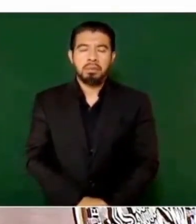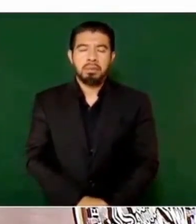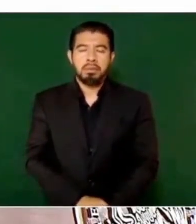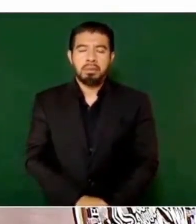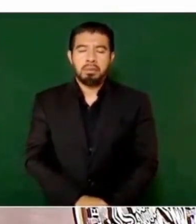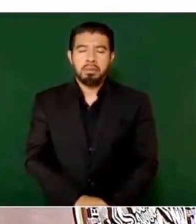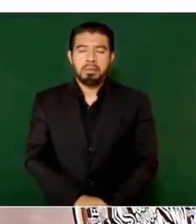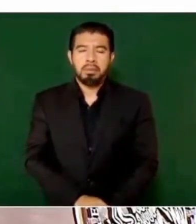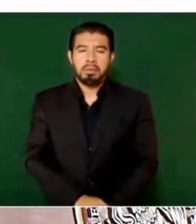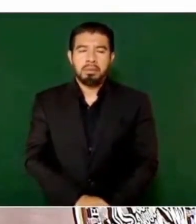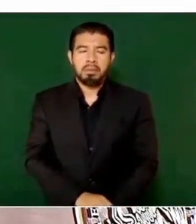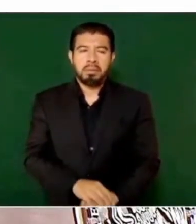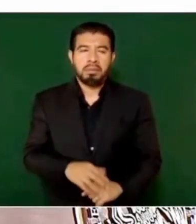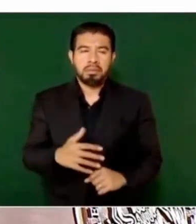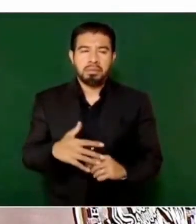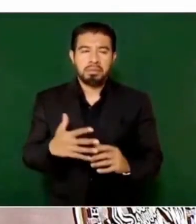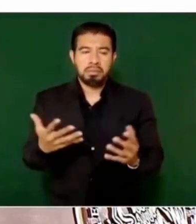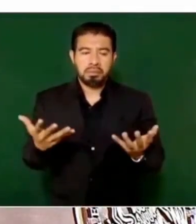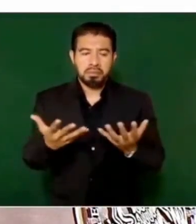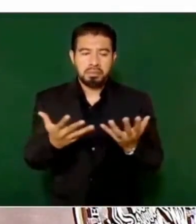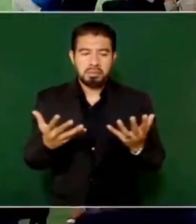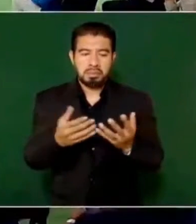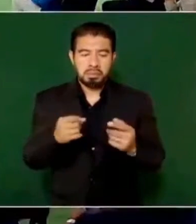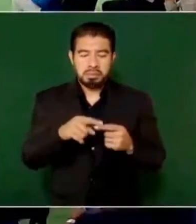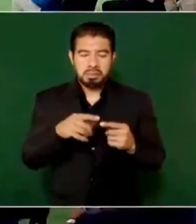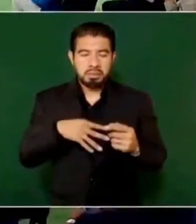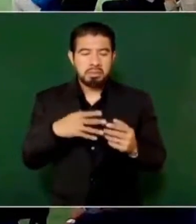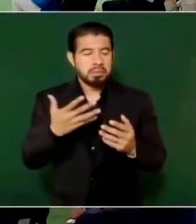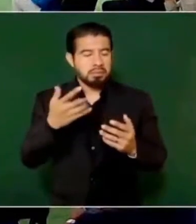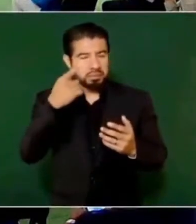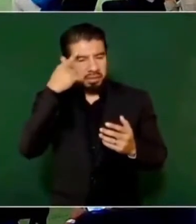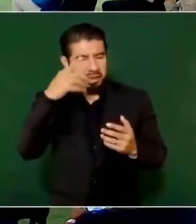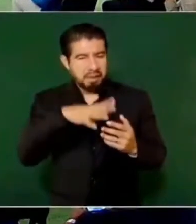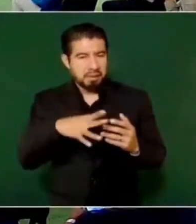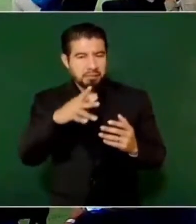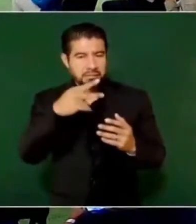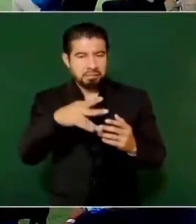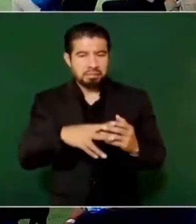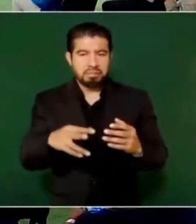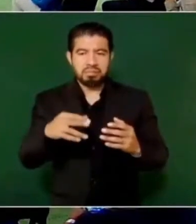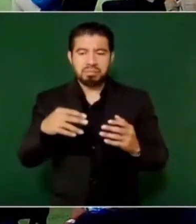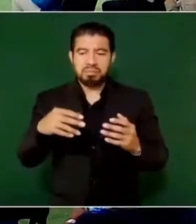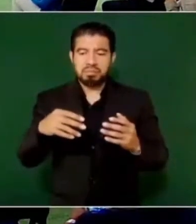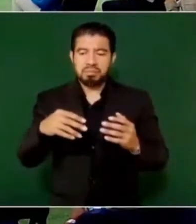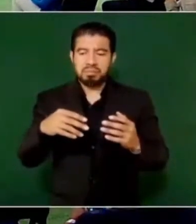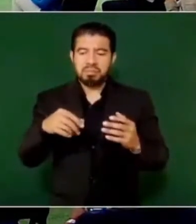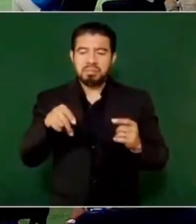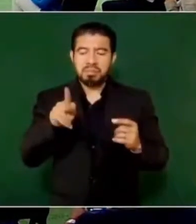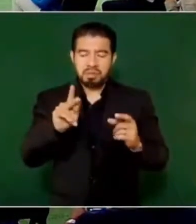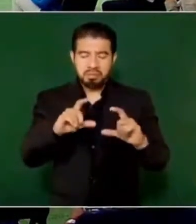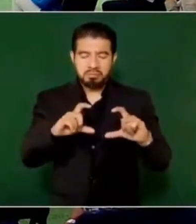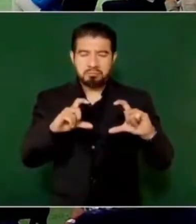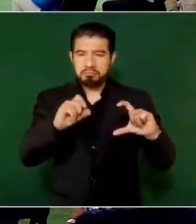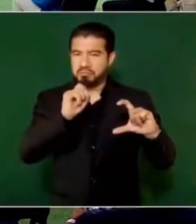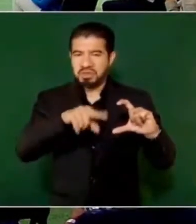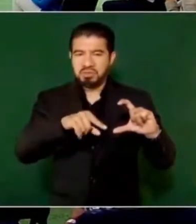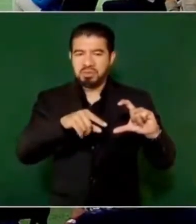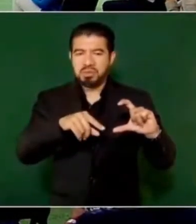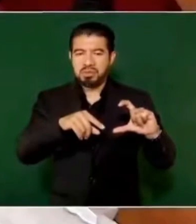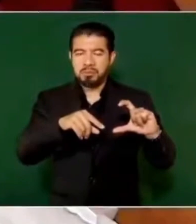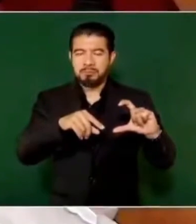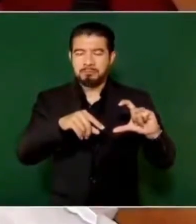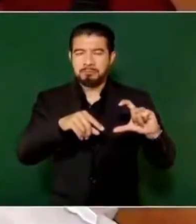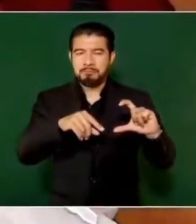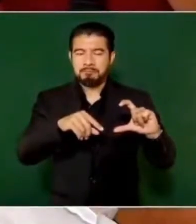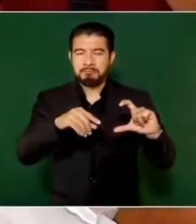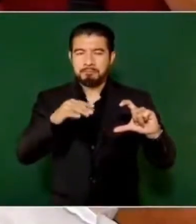el burocratismo prácticamente. Pero me sorprende a mí que también en este texto, cuando usted fue dirigente del